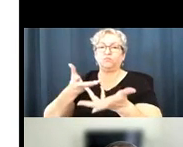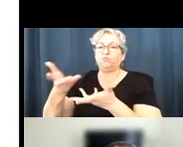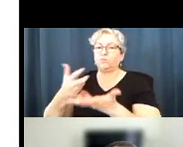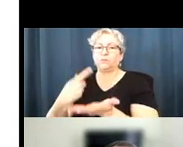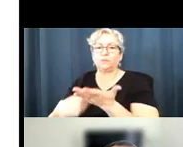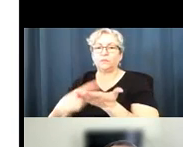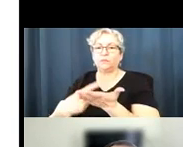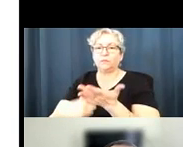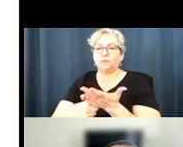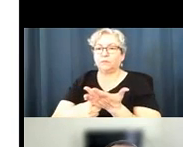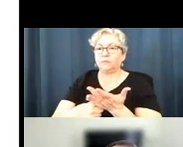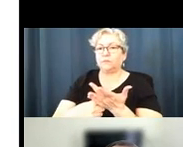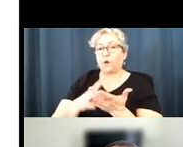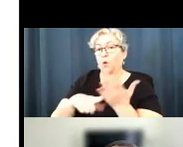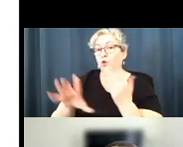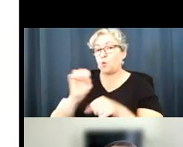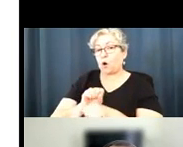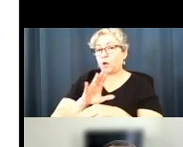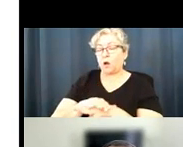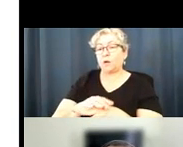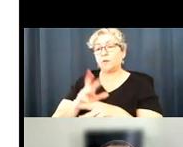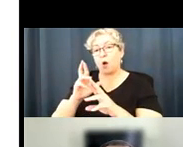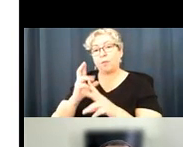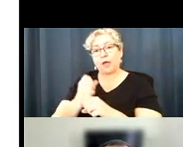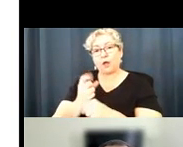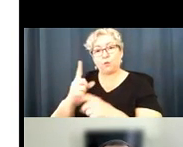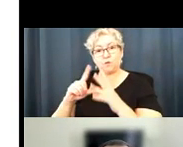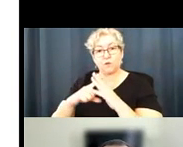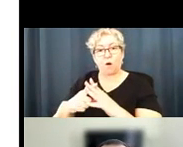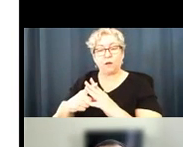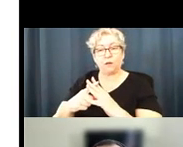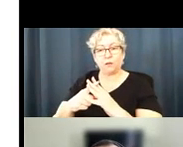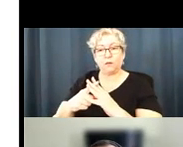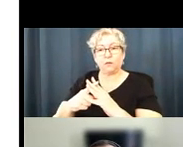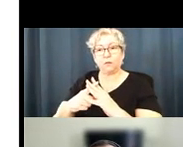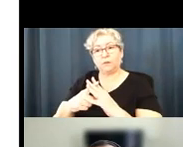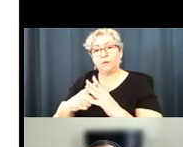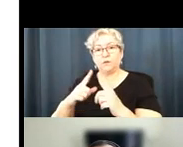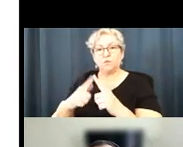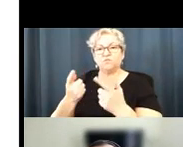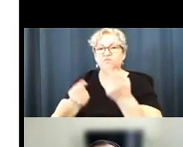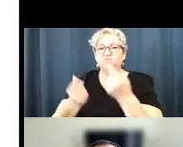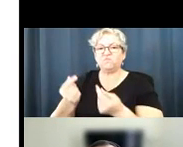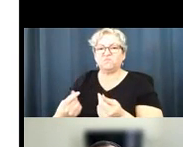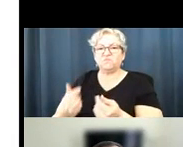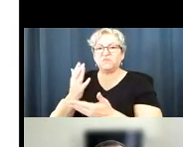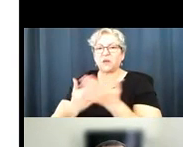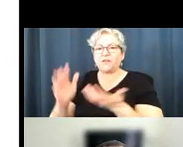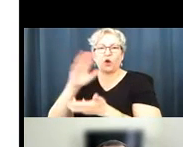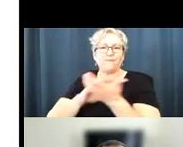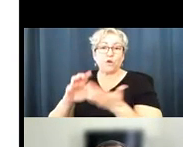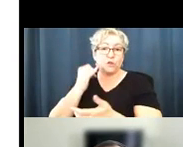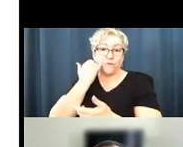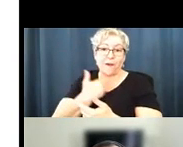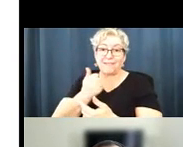uno sobre las cosas que usted quiere saber, para poder que usted verdaderamente pueda comenzar y cortar